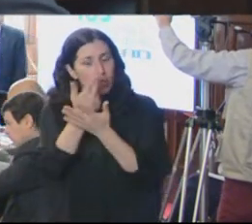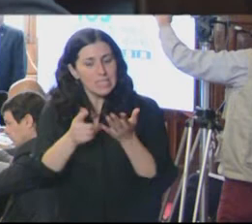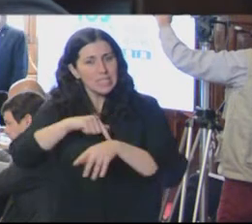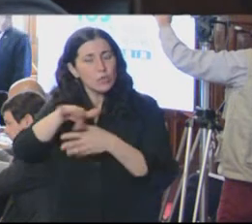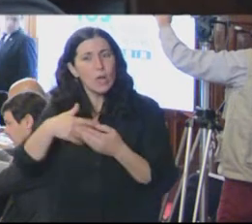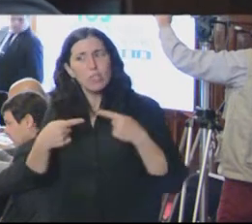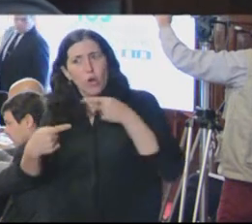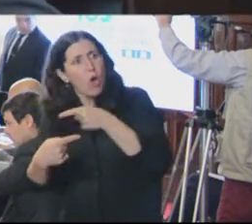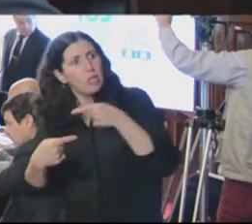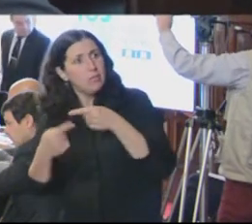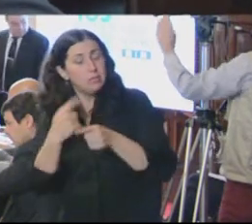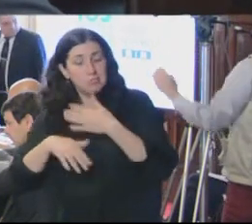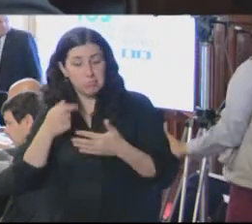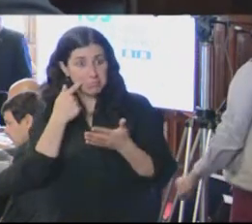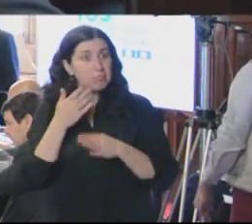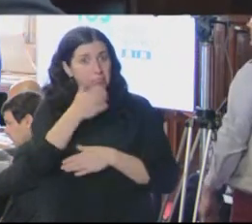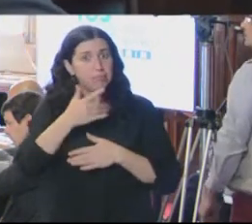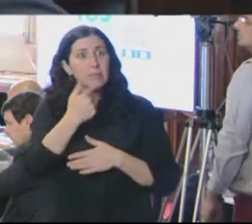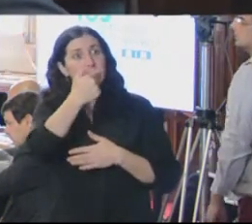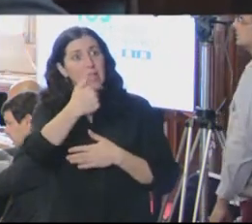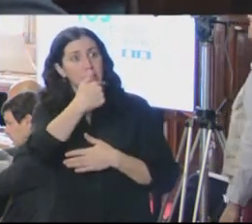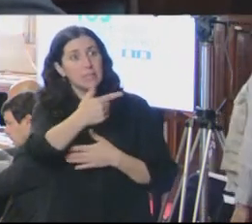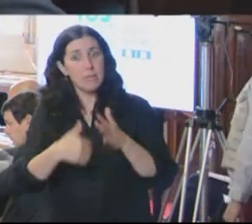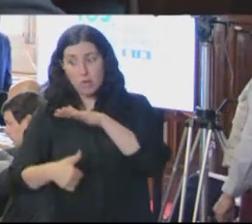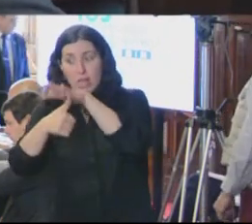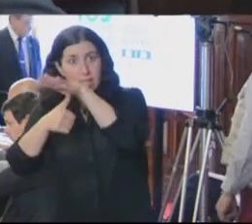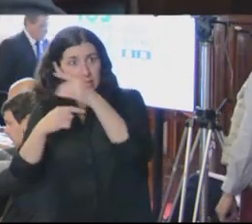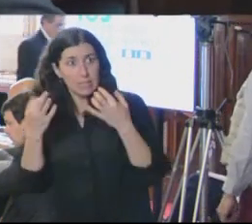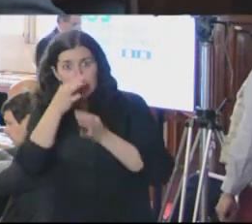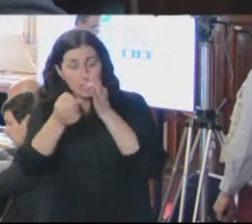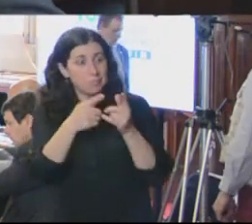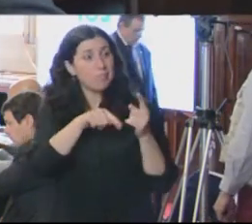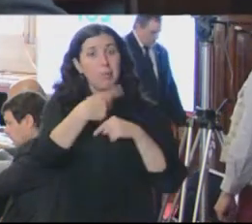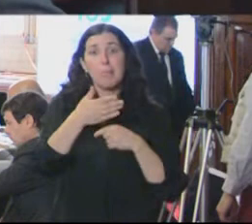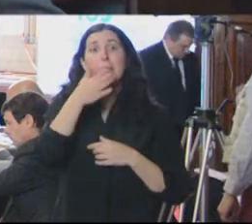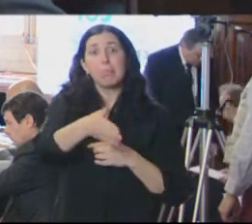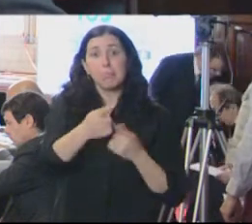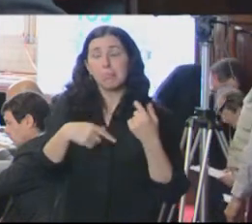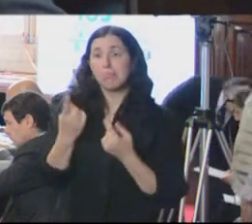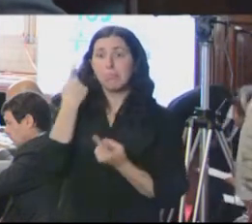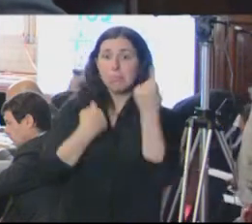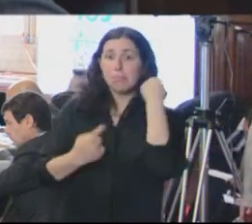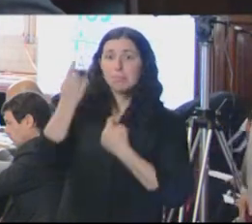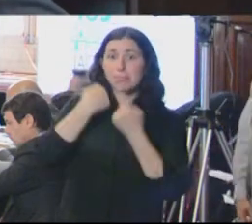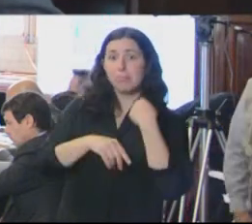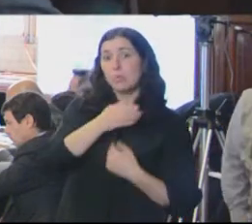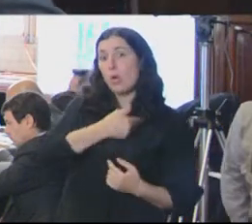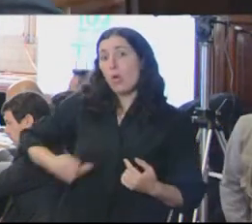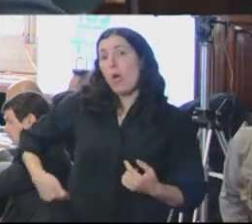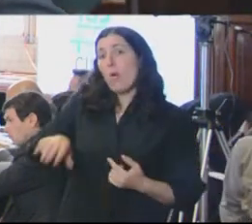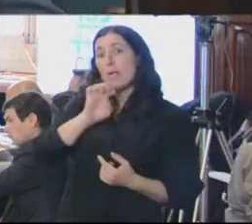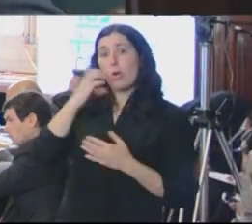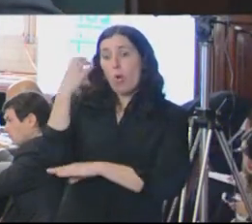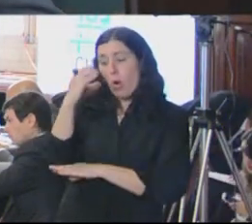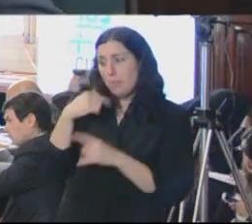defensoras y líderes y lideresas en el trabajo social que se hace en Colombia, no encuentran receptividad por parte del Estado colombiano y siempre nos vemos